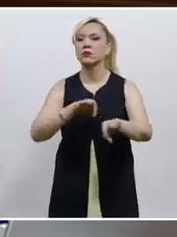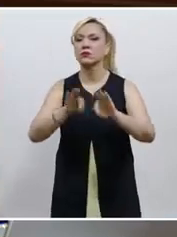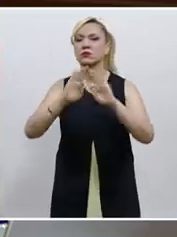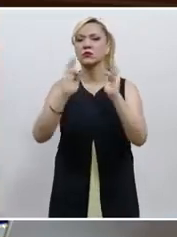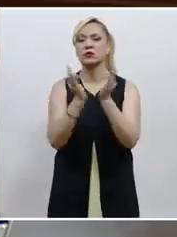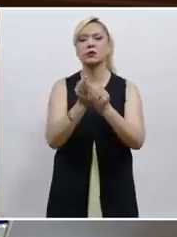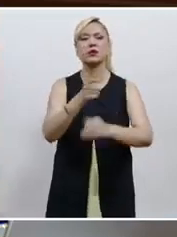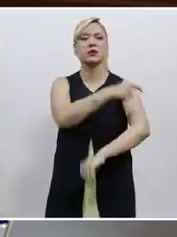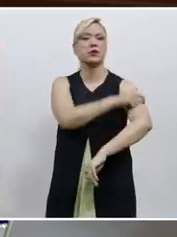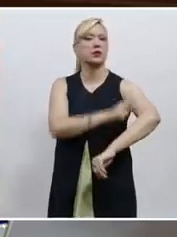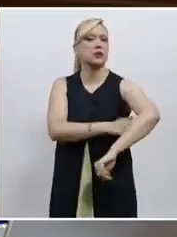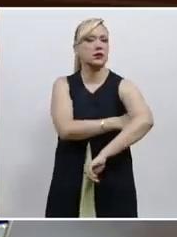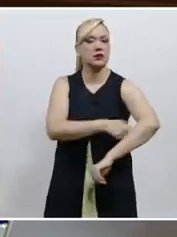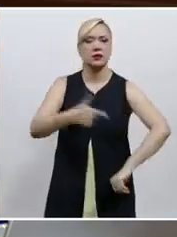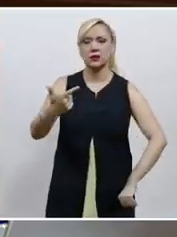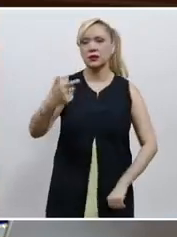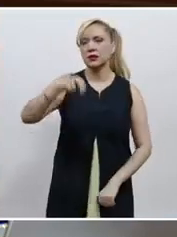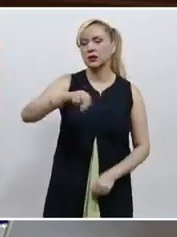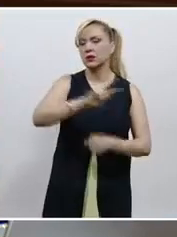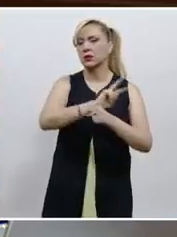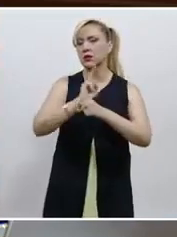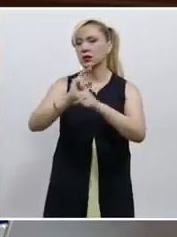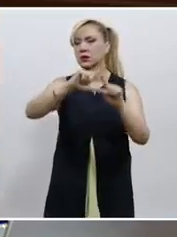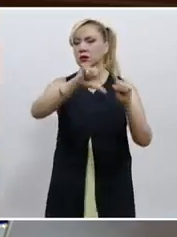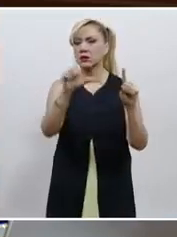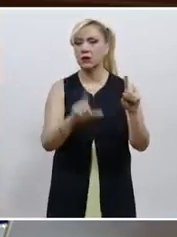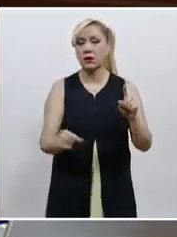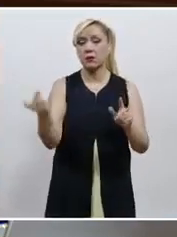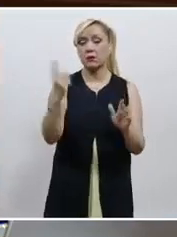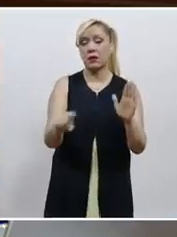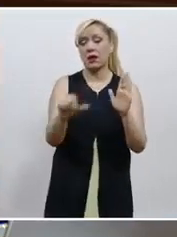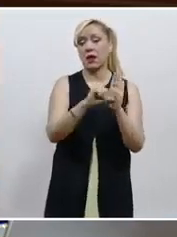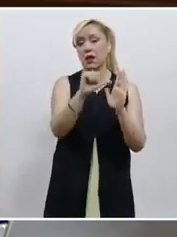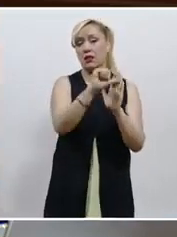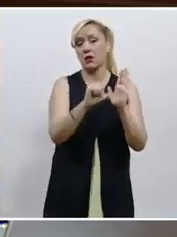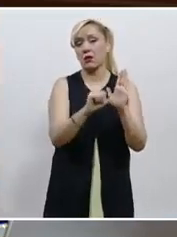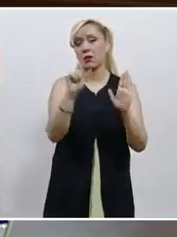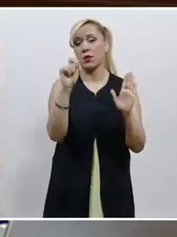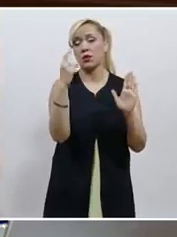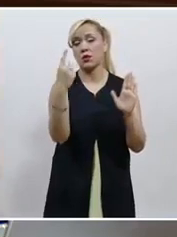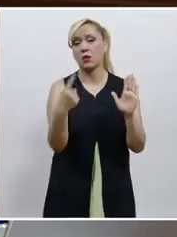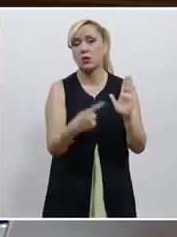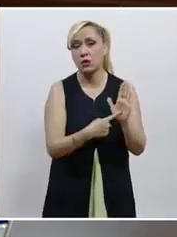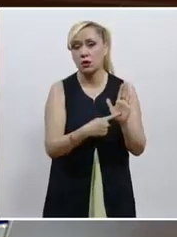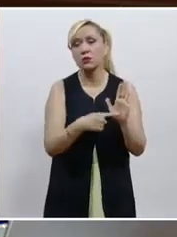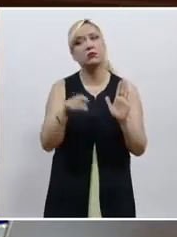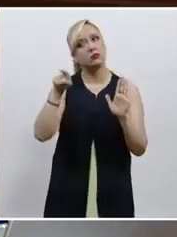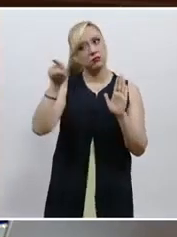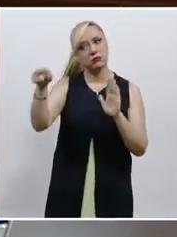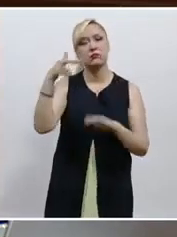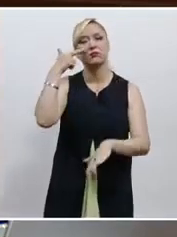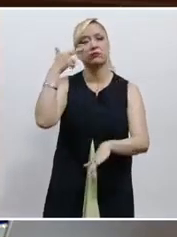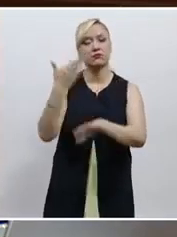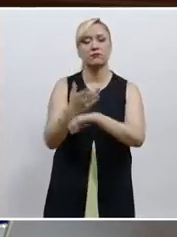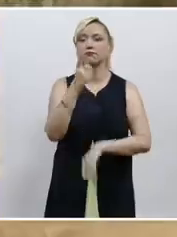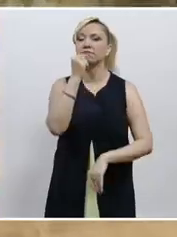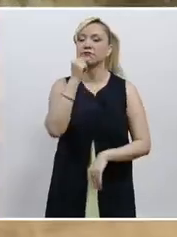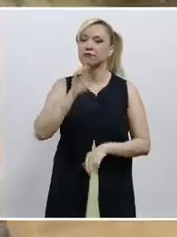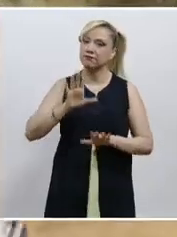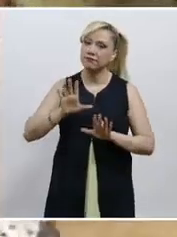la Guardia Nacional, que por mandato del artículo 21 constitucional corresponde a la Secretaría del Ramo de Seguridad